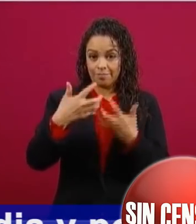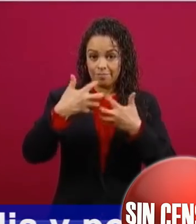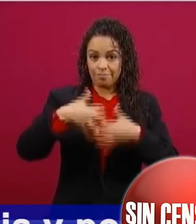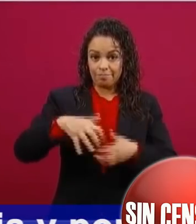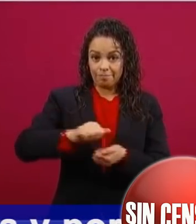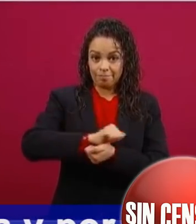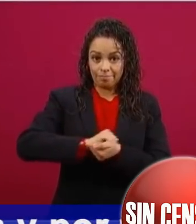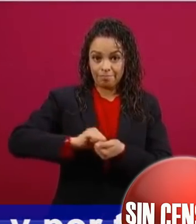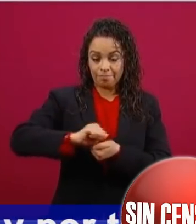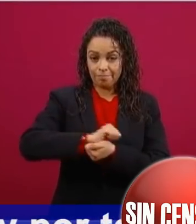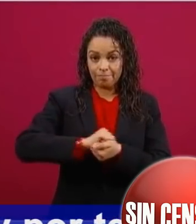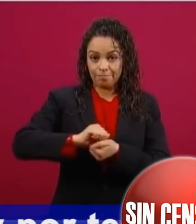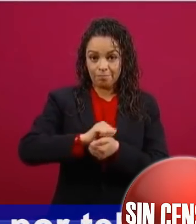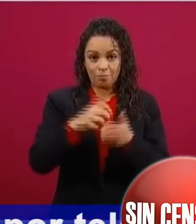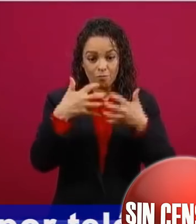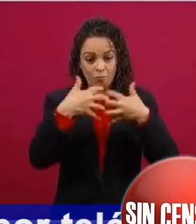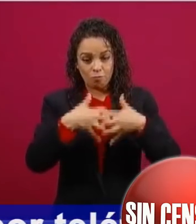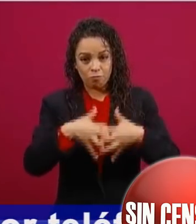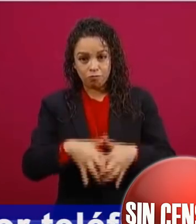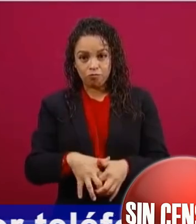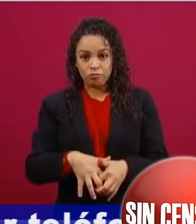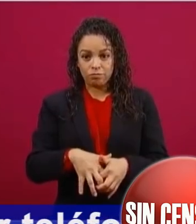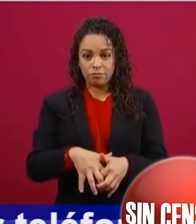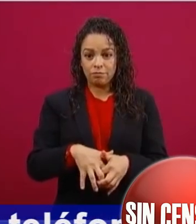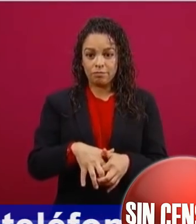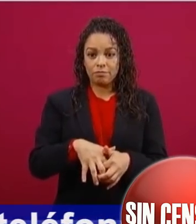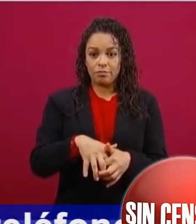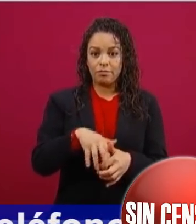800,000 barriles de crudo.